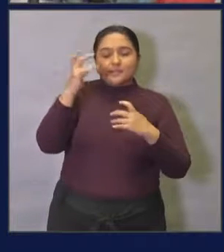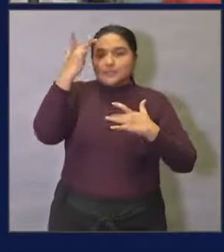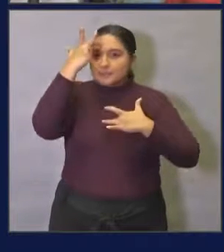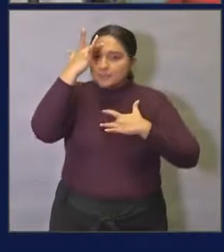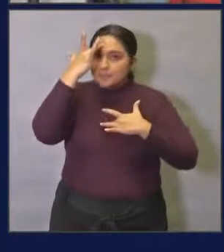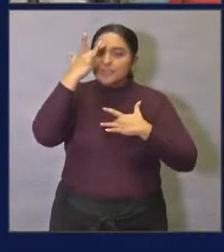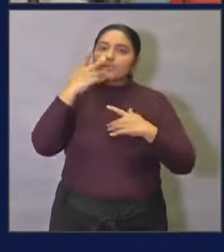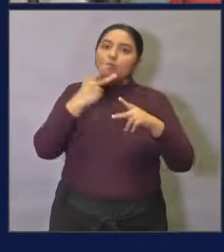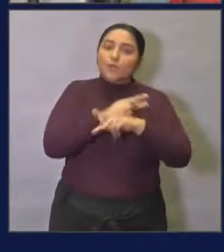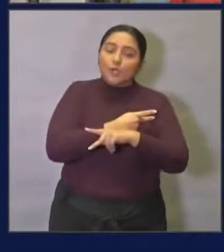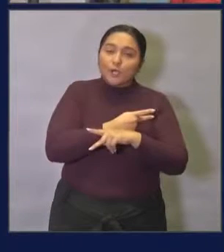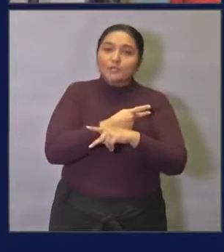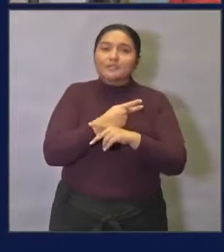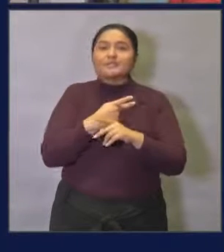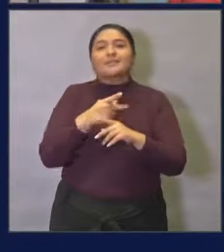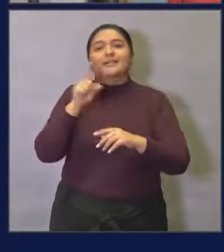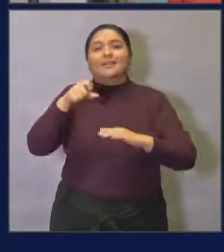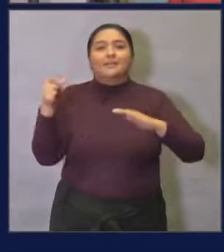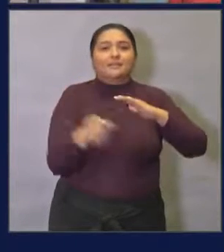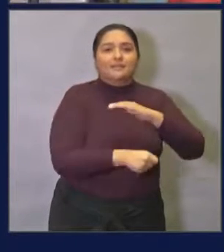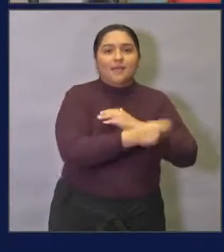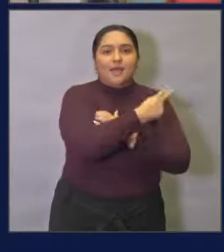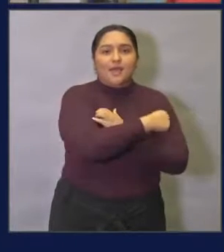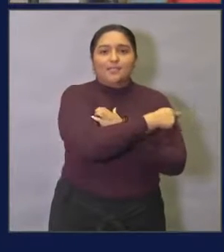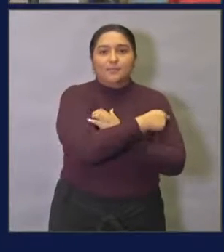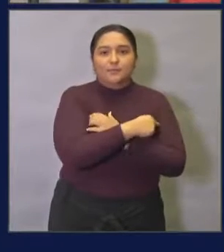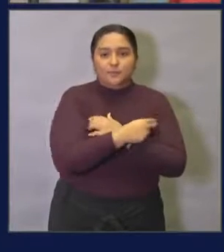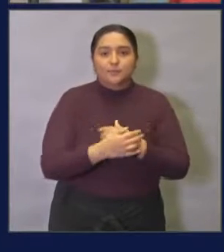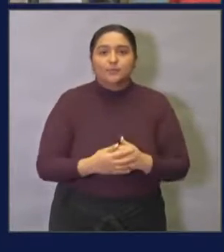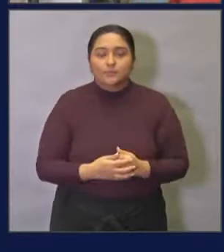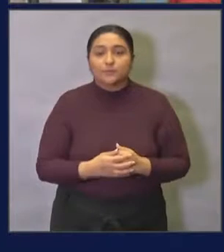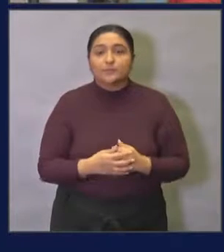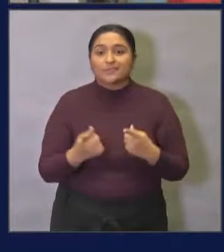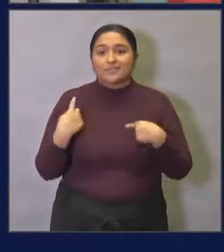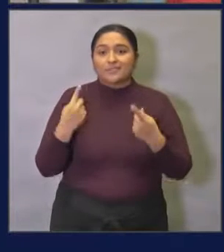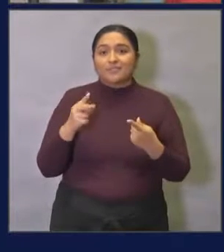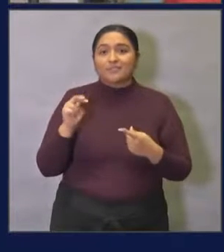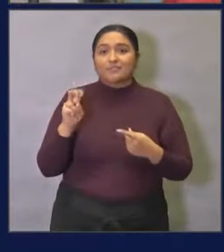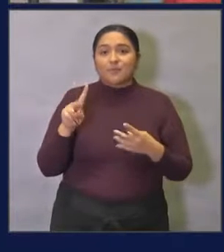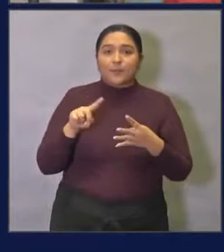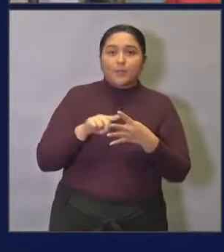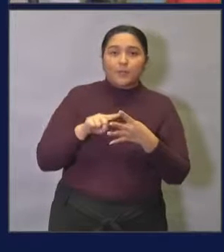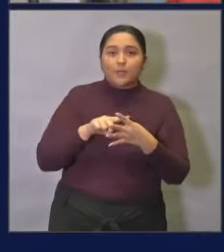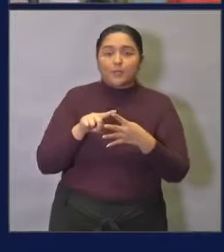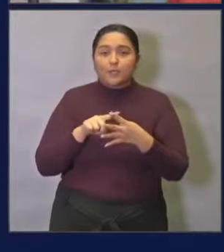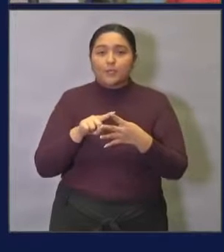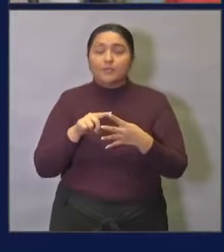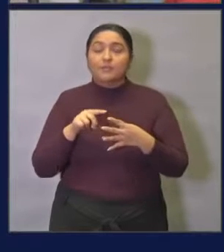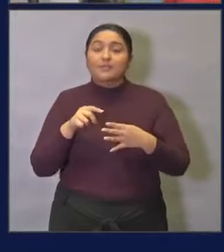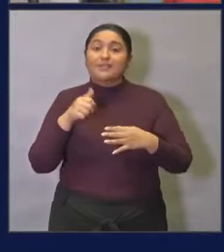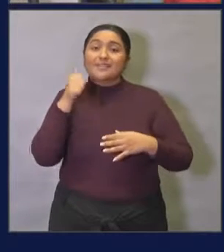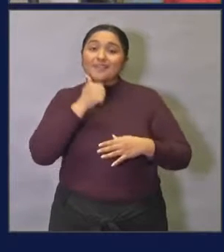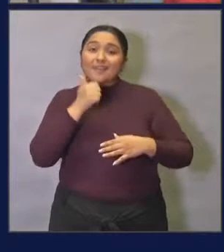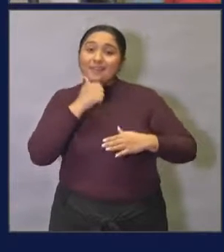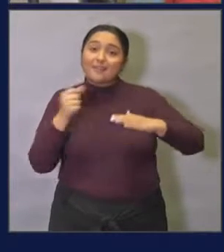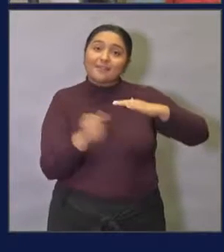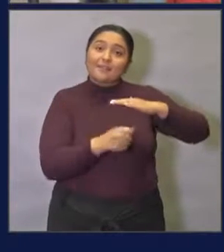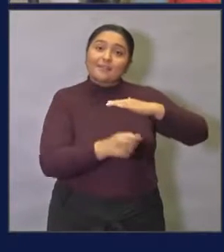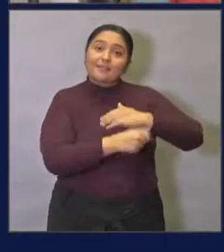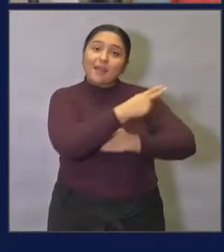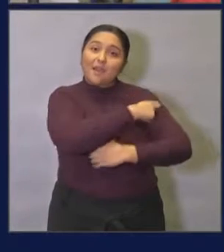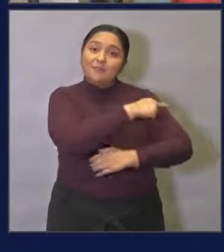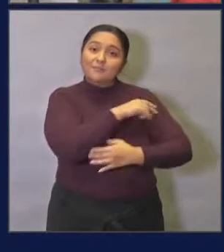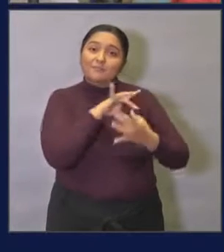y requieren hospitalización. Desde principios de noviembre, el número diario de personas hospitalizadas por causas